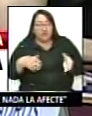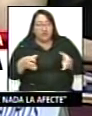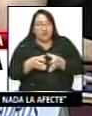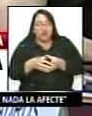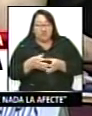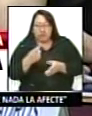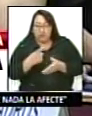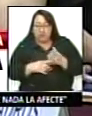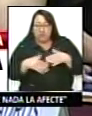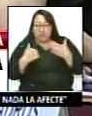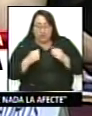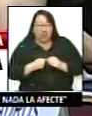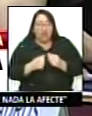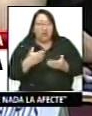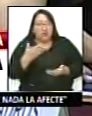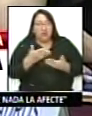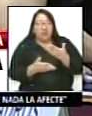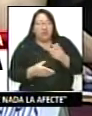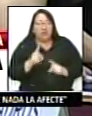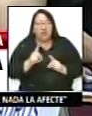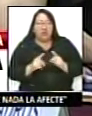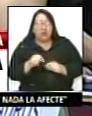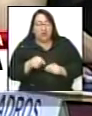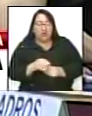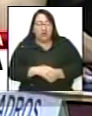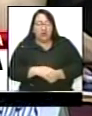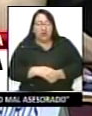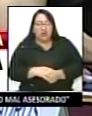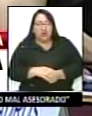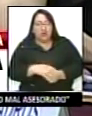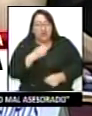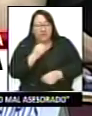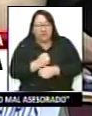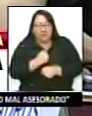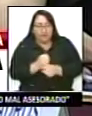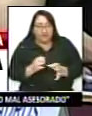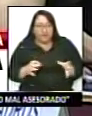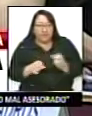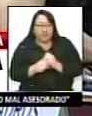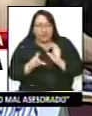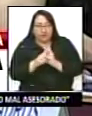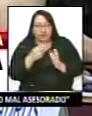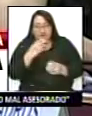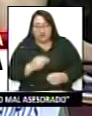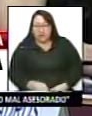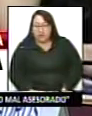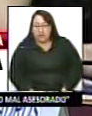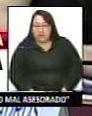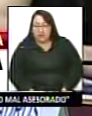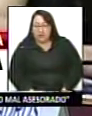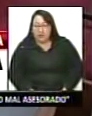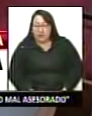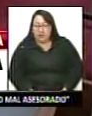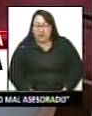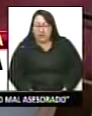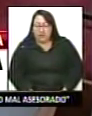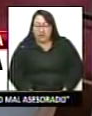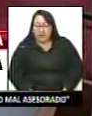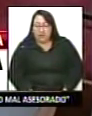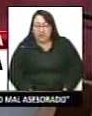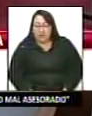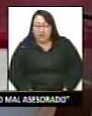nuestros para contribuir con algo en este reto que se pone en esta ley. Muchas gracias. Muchas